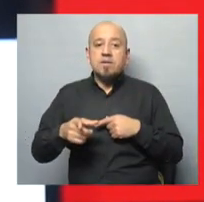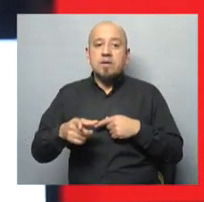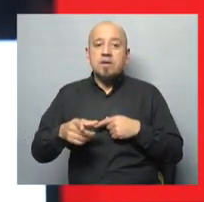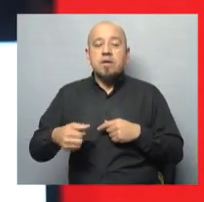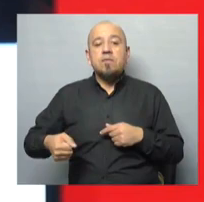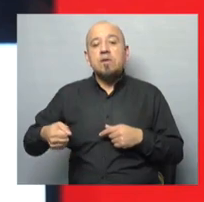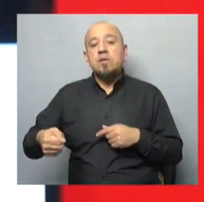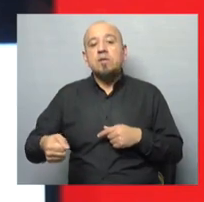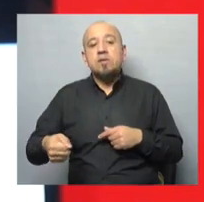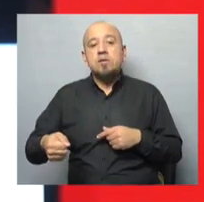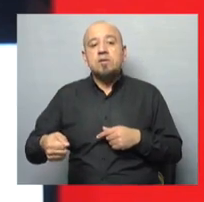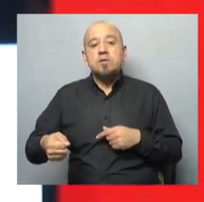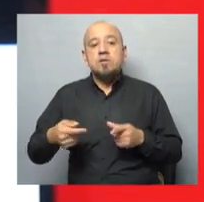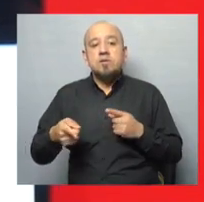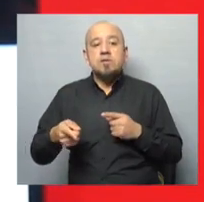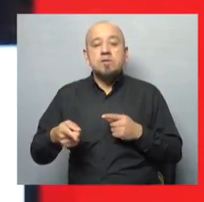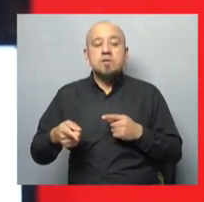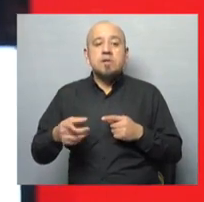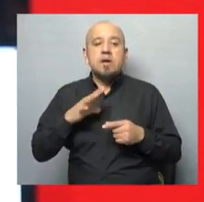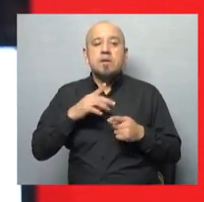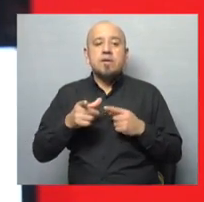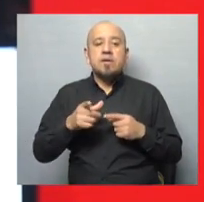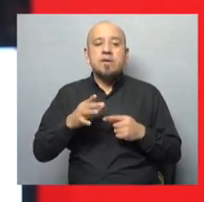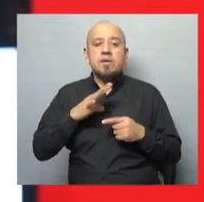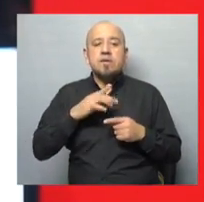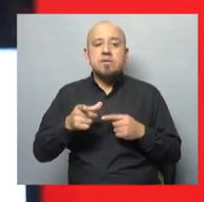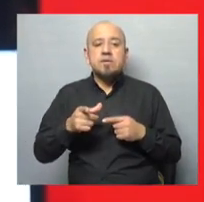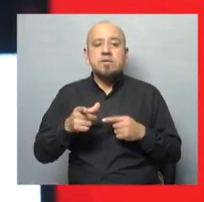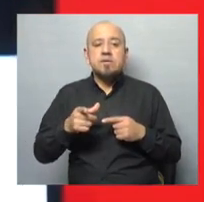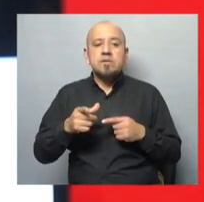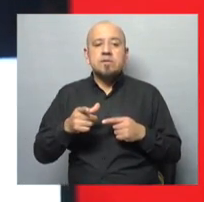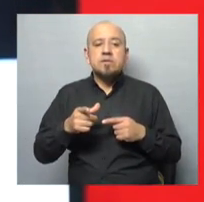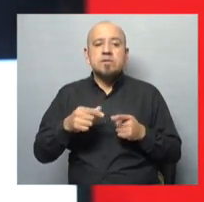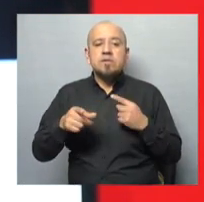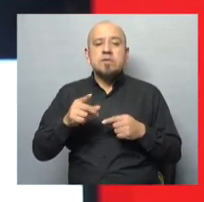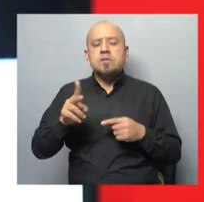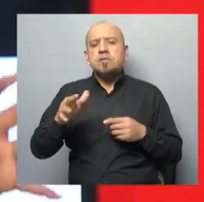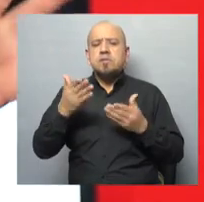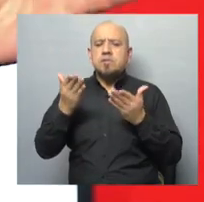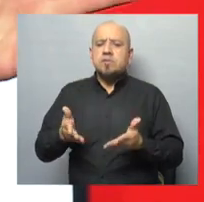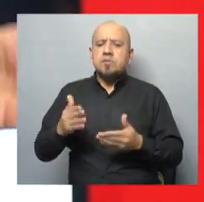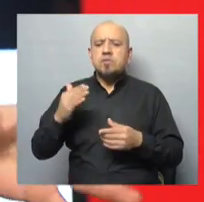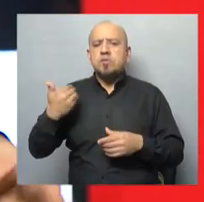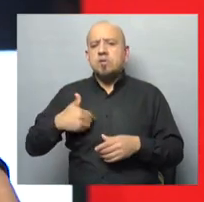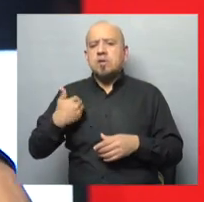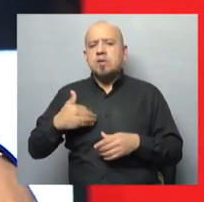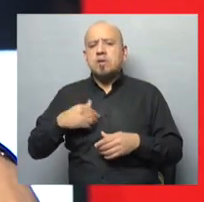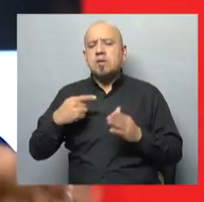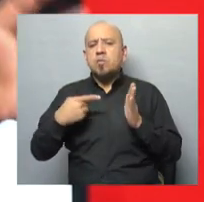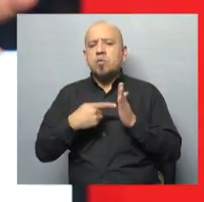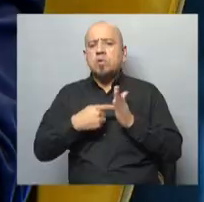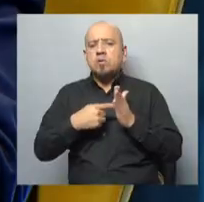los señores de los valijeros que eran había había los valijero el hogar y quiero ser una figura medio argentina creo que era de buenos